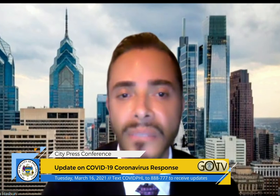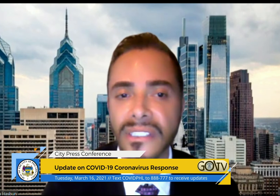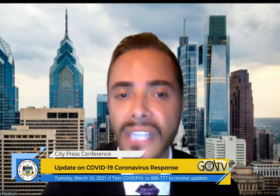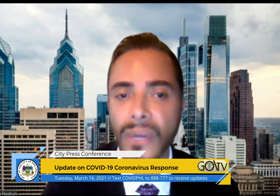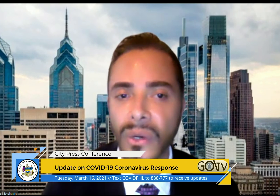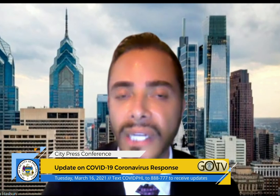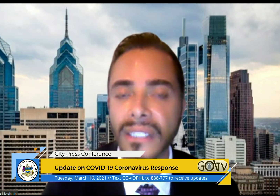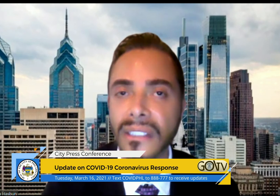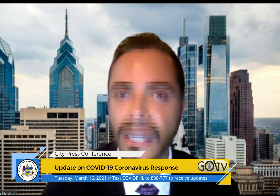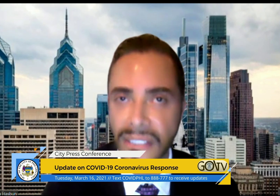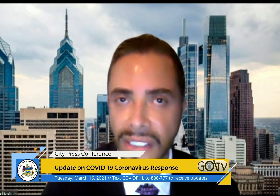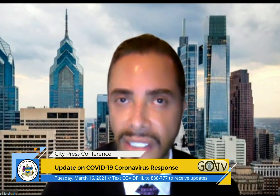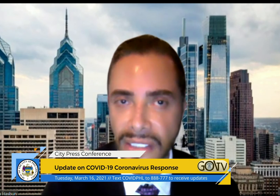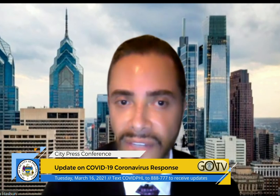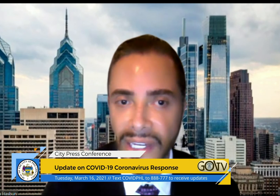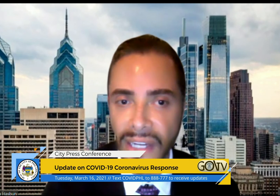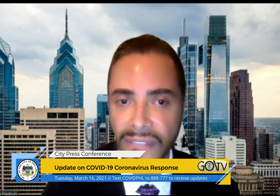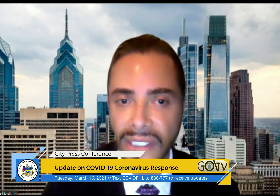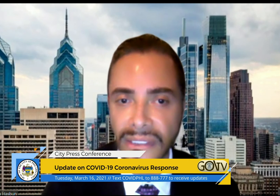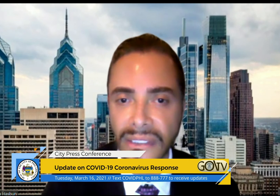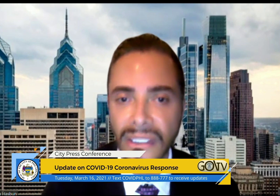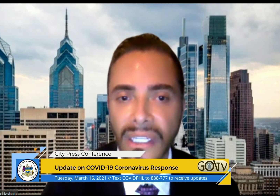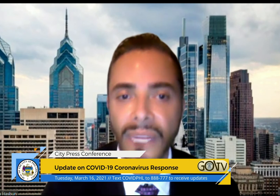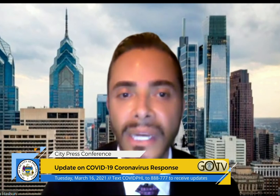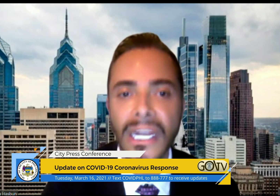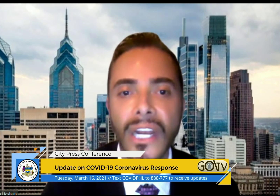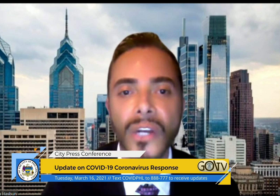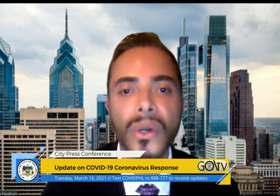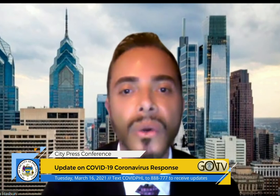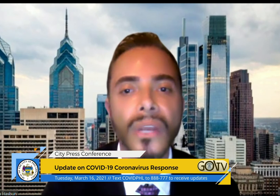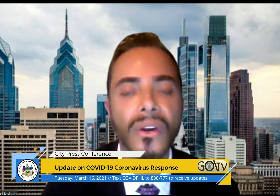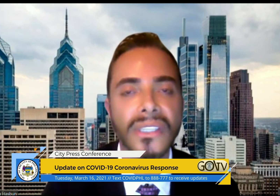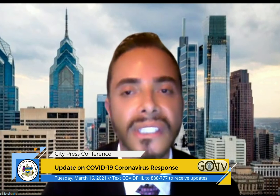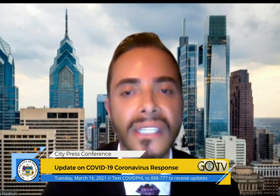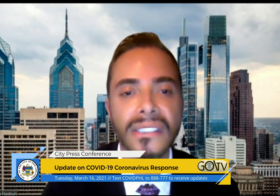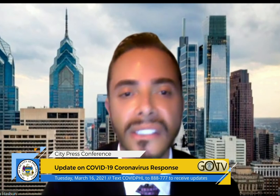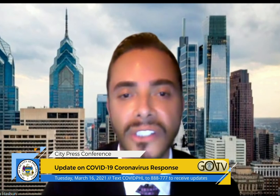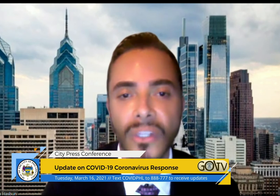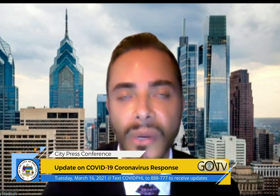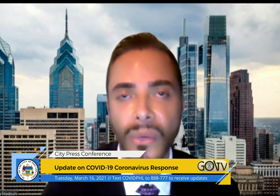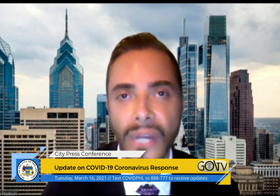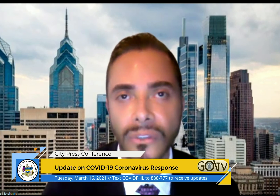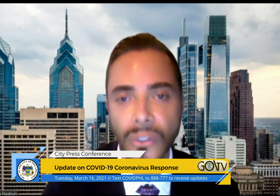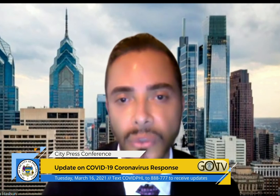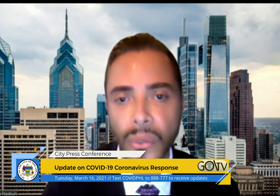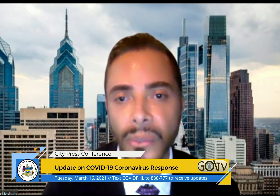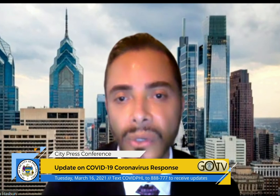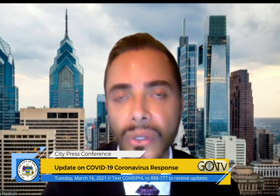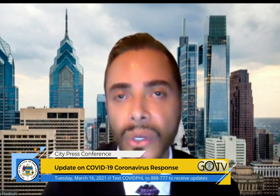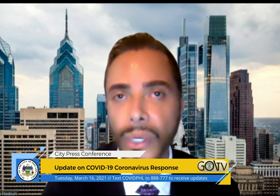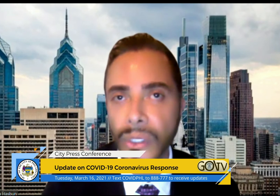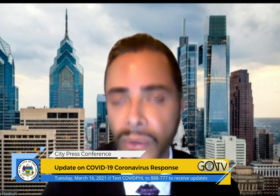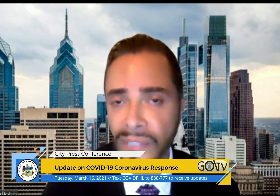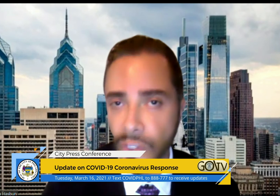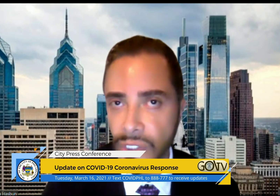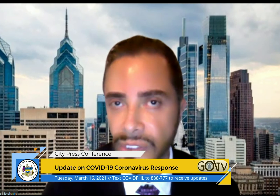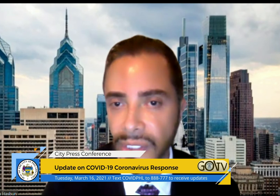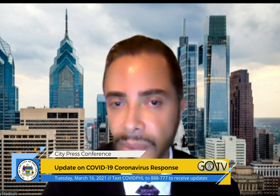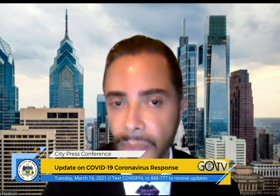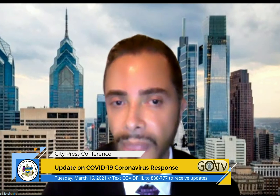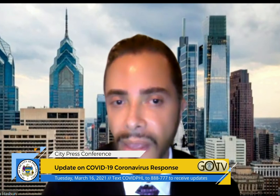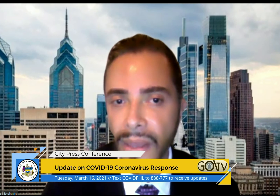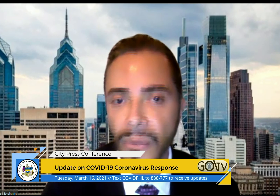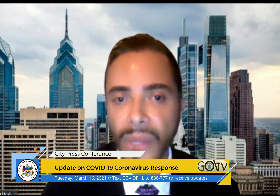se han administrado ahora a residentes de Filadelfia. El panel no incluye a los residentes que han sido vacunados en los suburbios o en Nueva